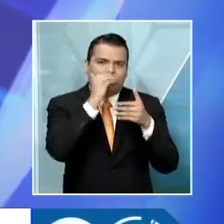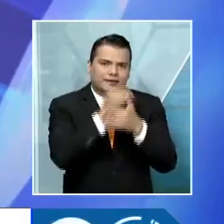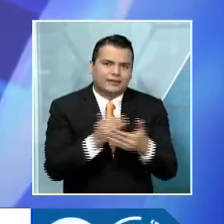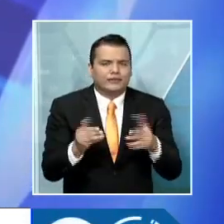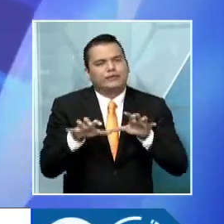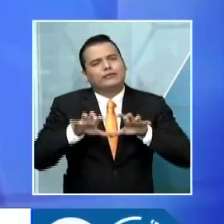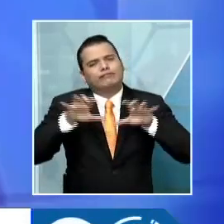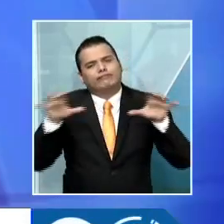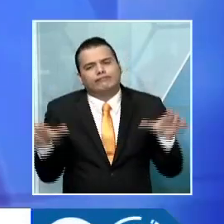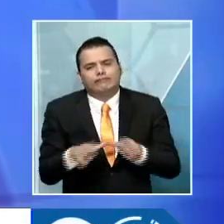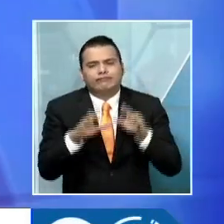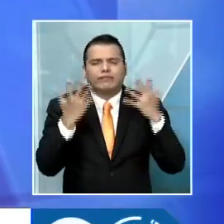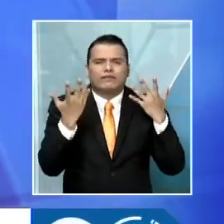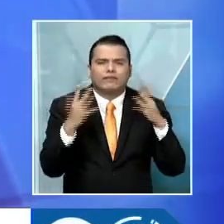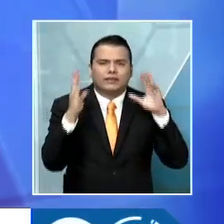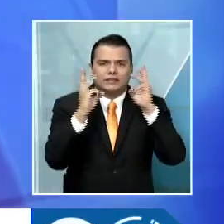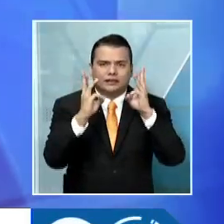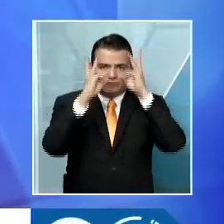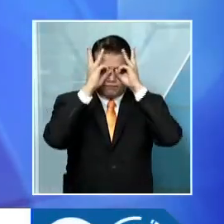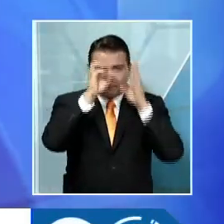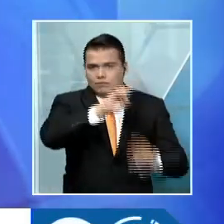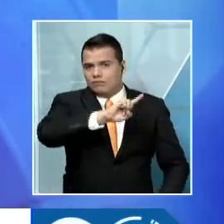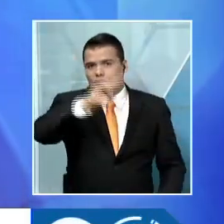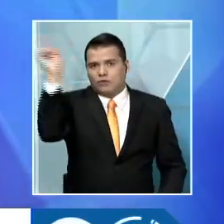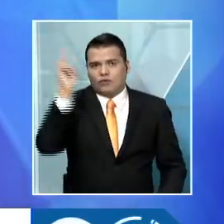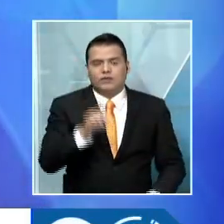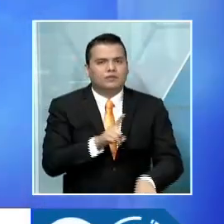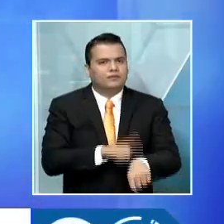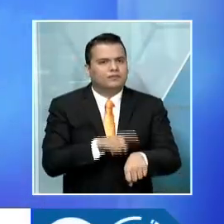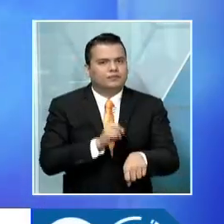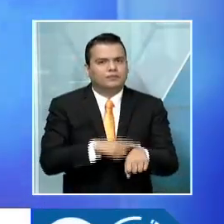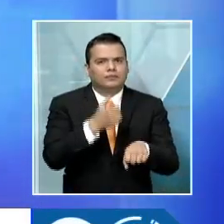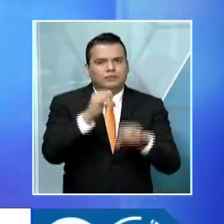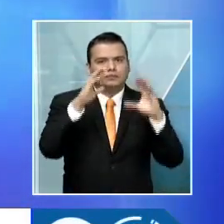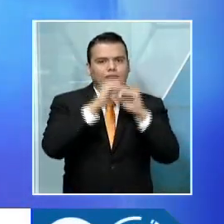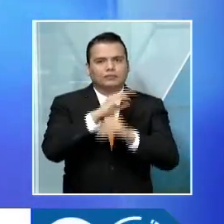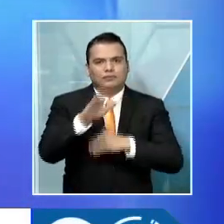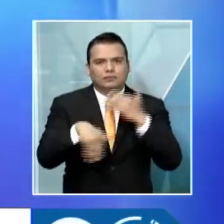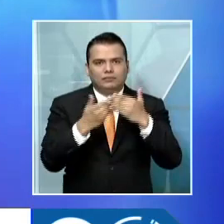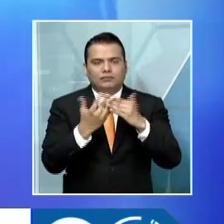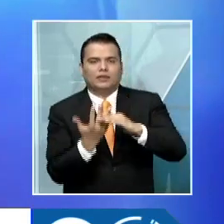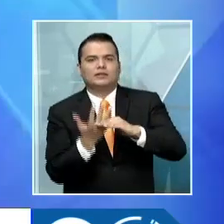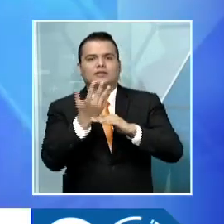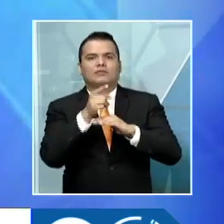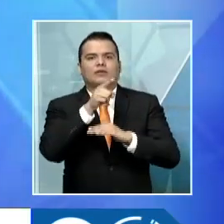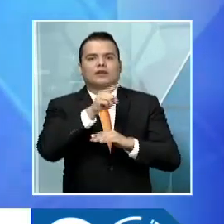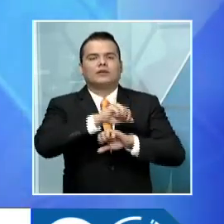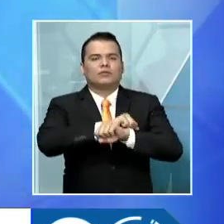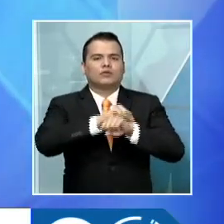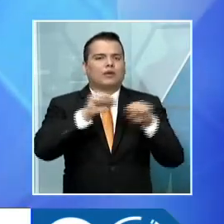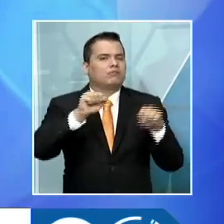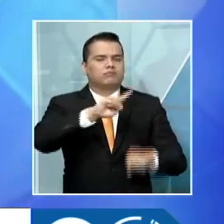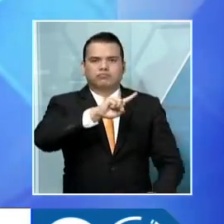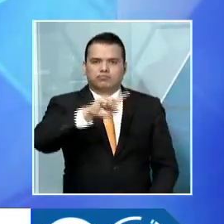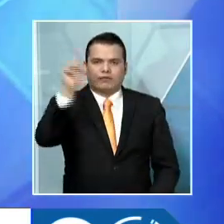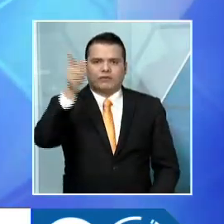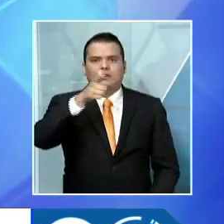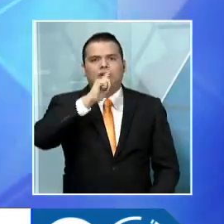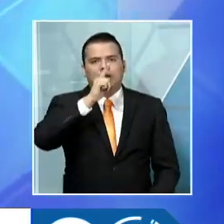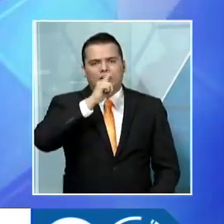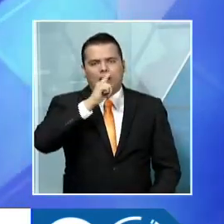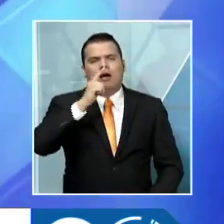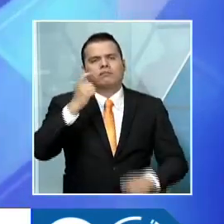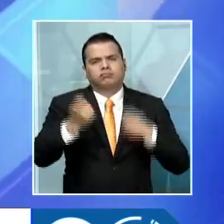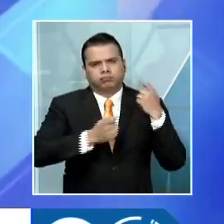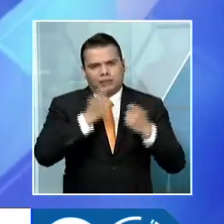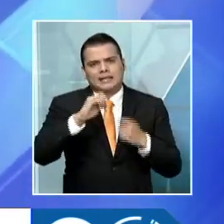para celebrar Halloween. La medida de toque de queda se mantendrá desde las 10 de la noche hasta las 5 de la mañana del día siguiente y el expendio de licor está permitido,